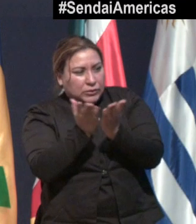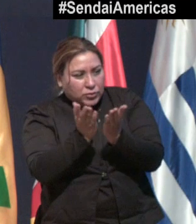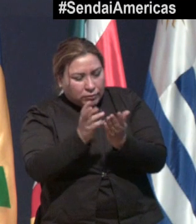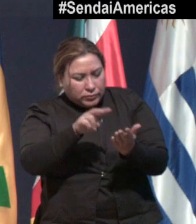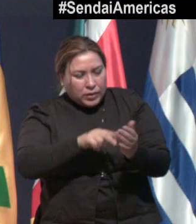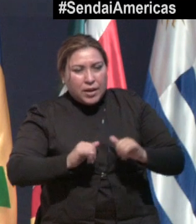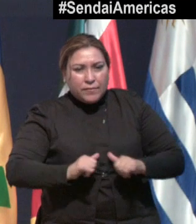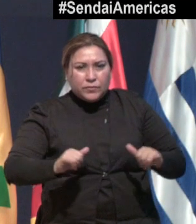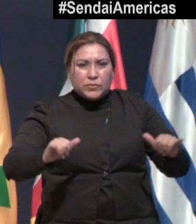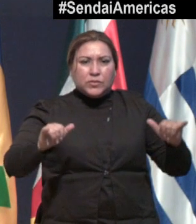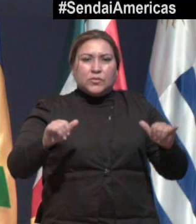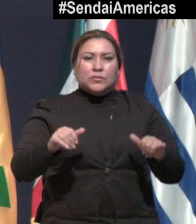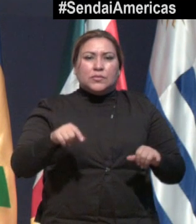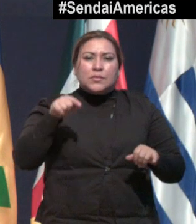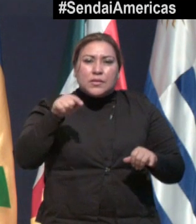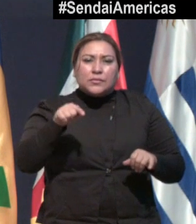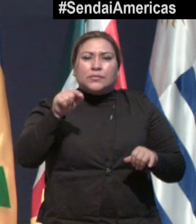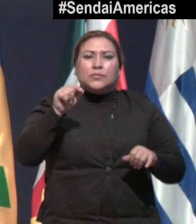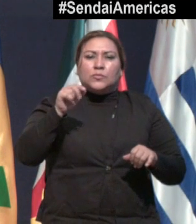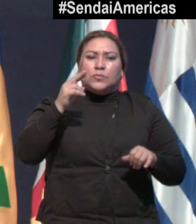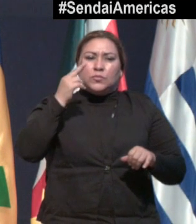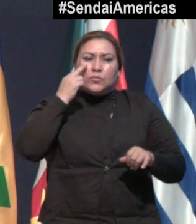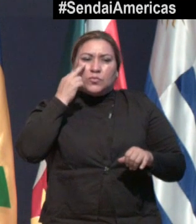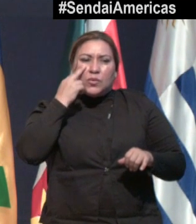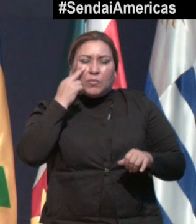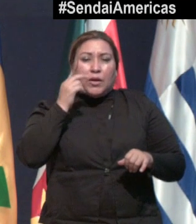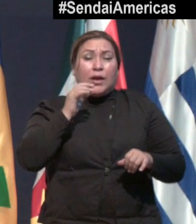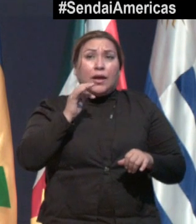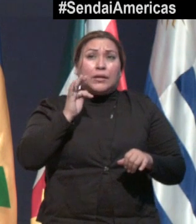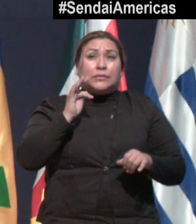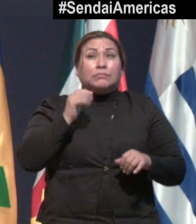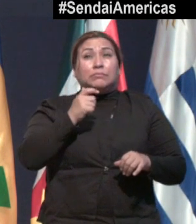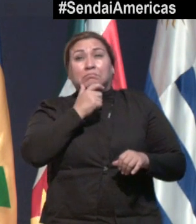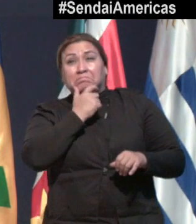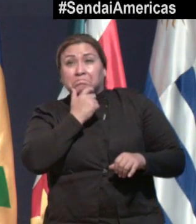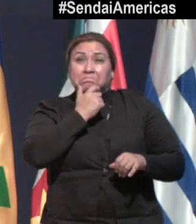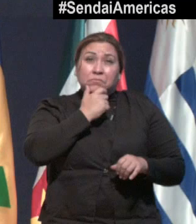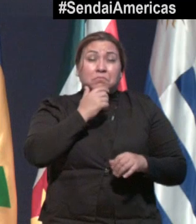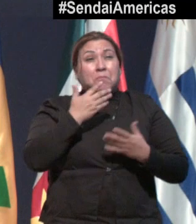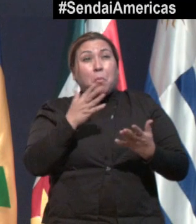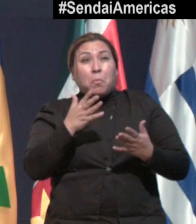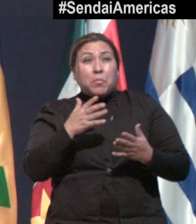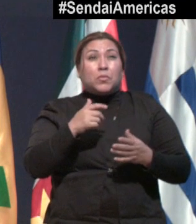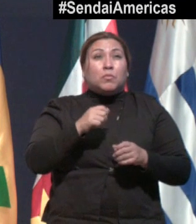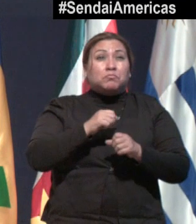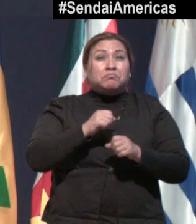gráfico hipotético de todos los eventos que podrían pasar en un periodo de 1000 años, nos demuestran y